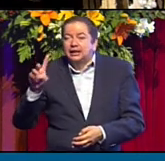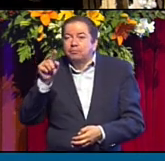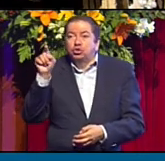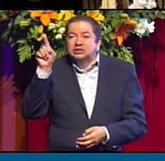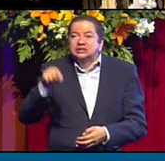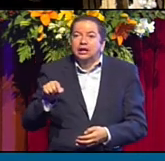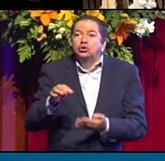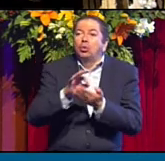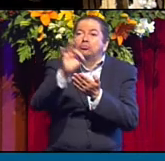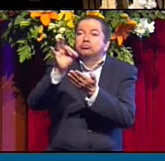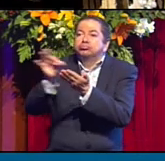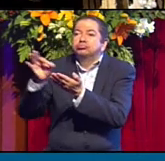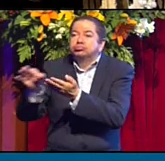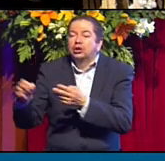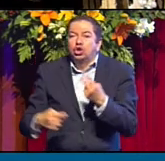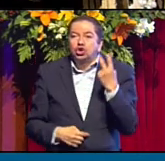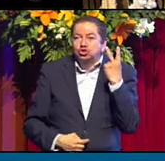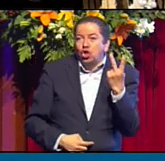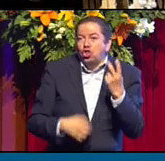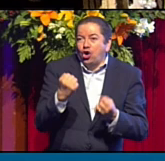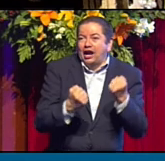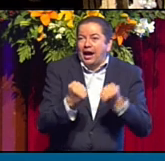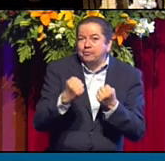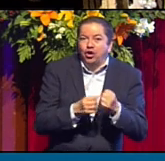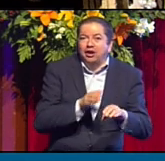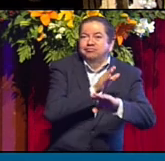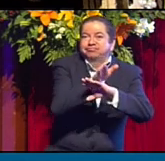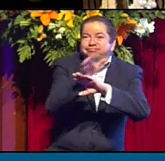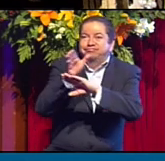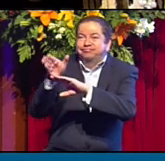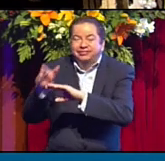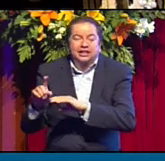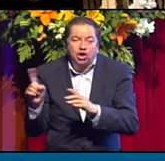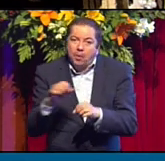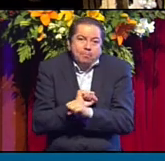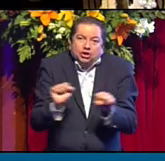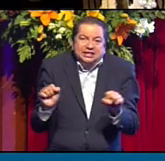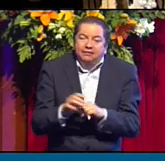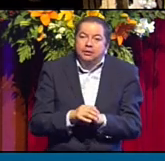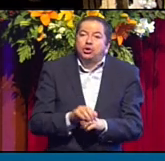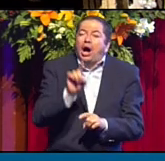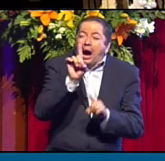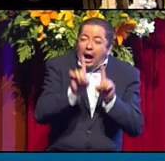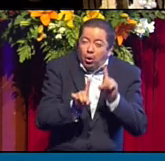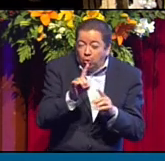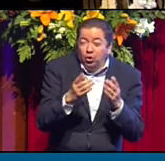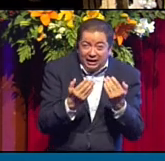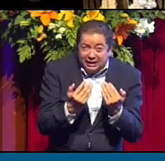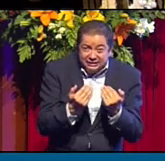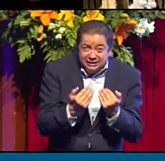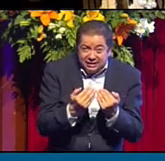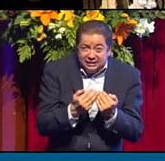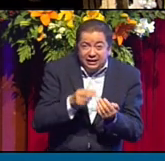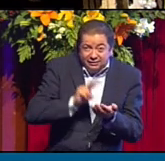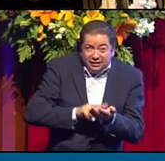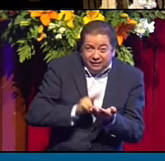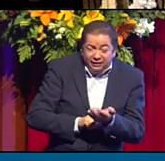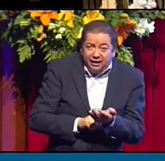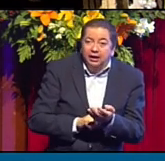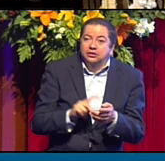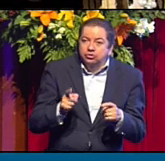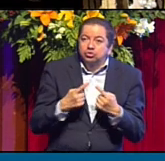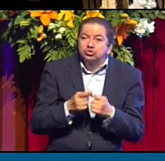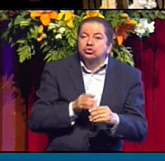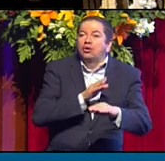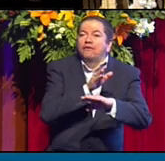rural, que lleguemos con dos camiones de limpiafosa a toda la comuna. Eso es imposible. Pero aquellos que lo requieren, pero que lo necesitan y que lo merecen,